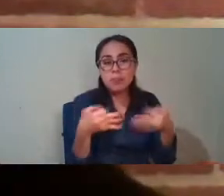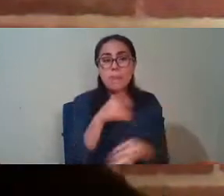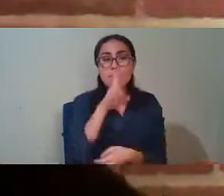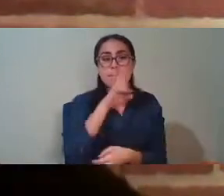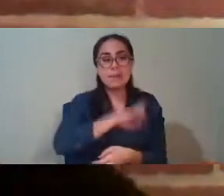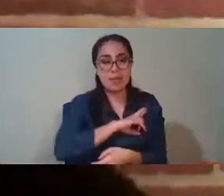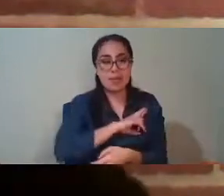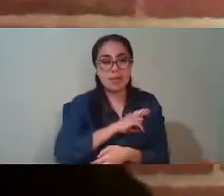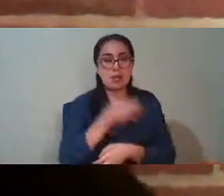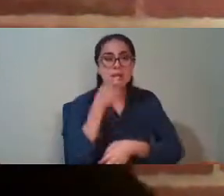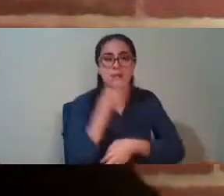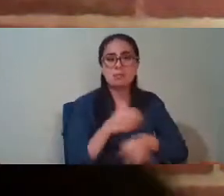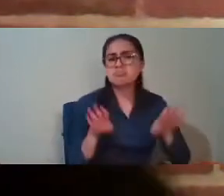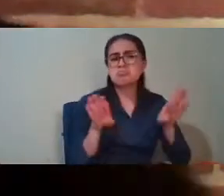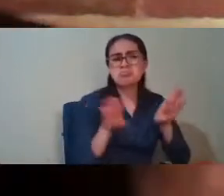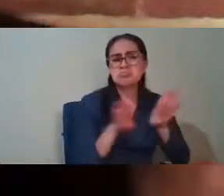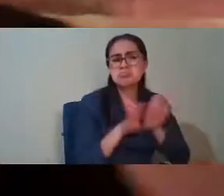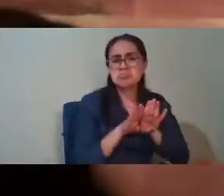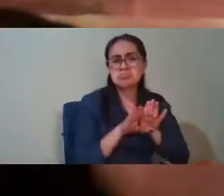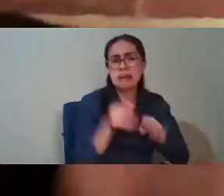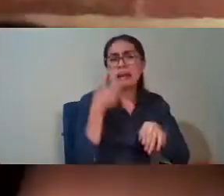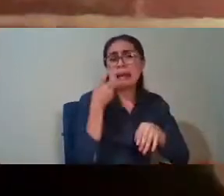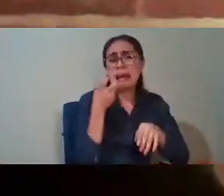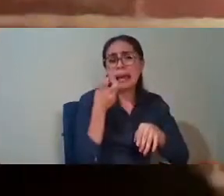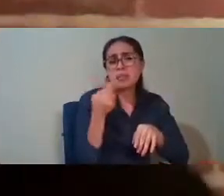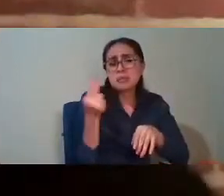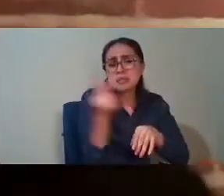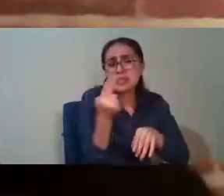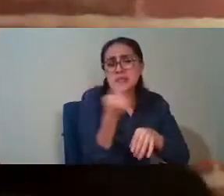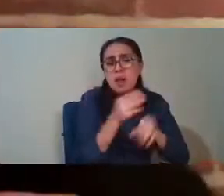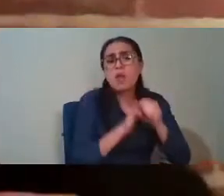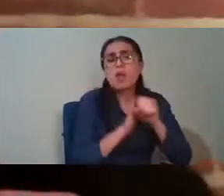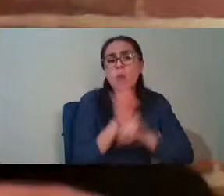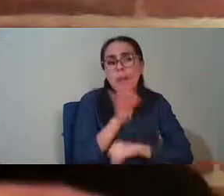¿Qué hay para haber conseguido eso? Inteligencia.